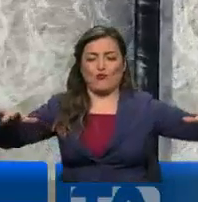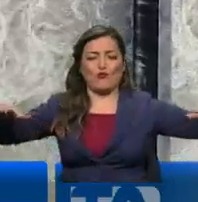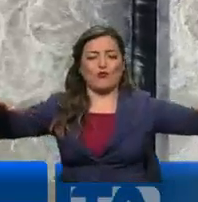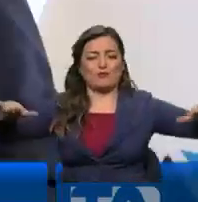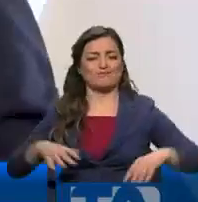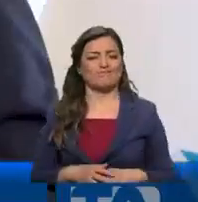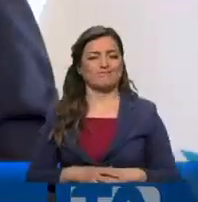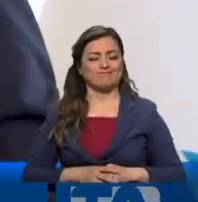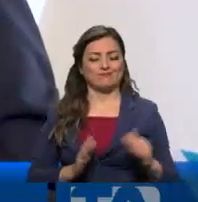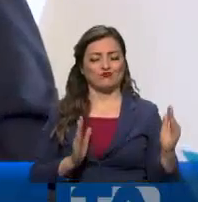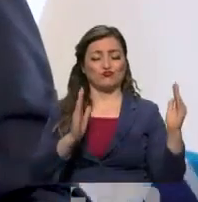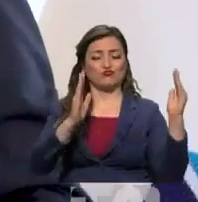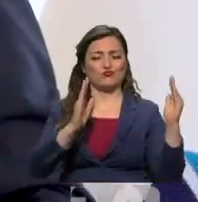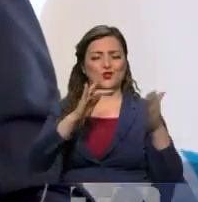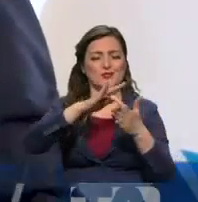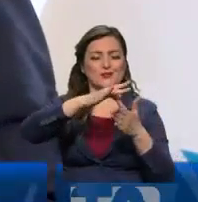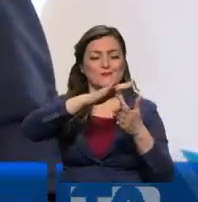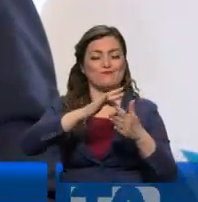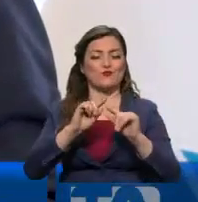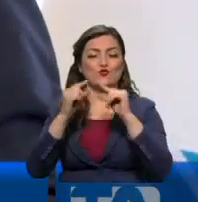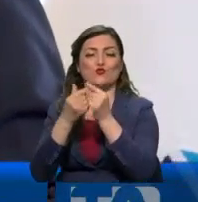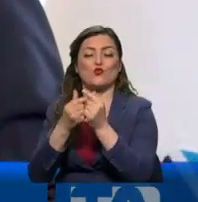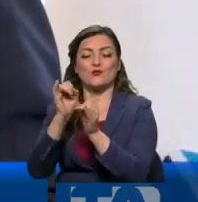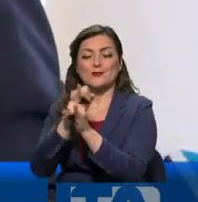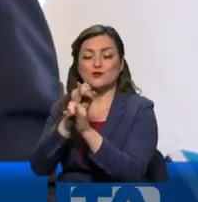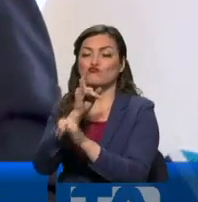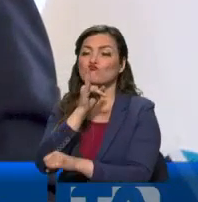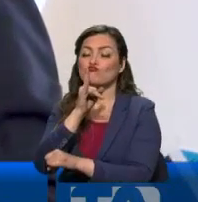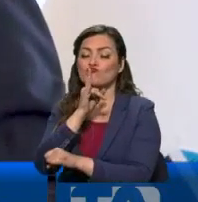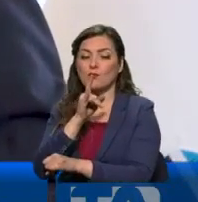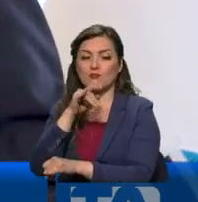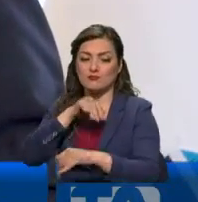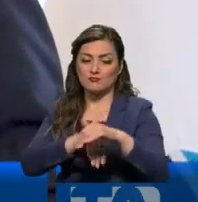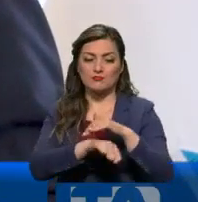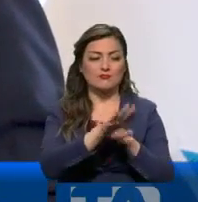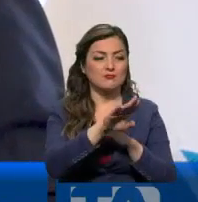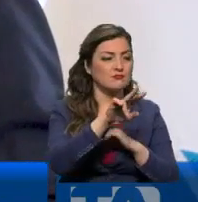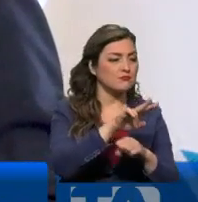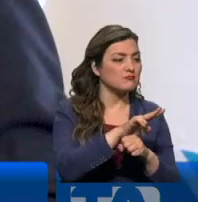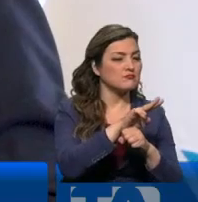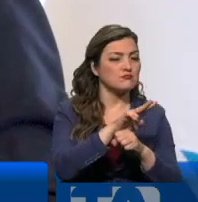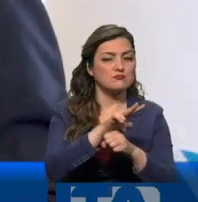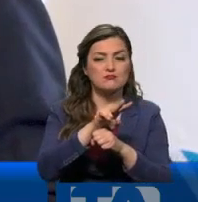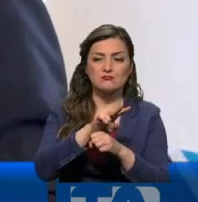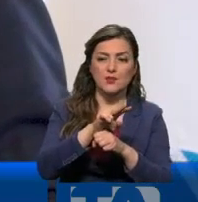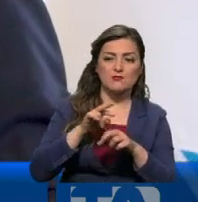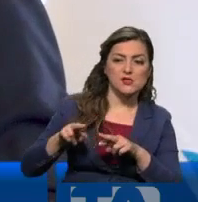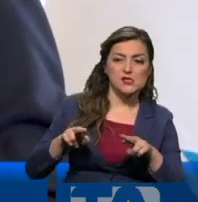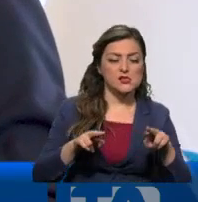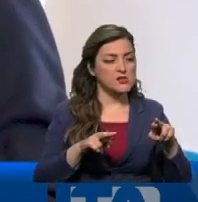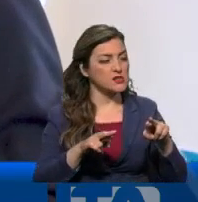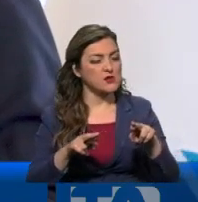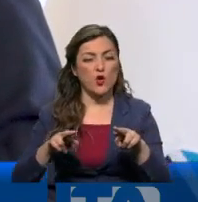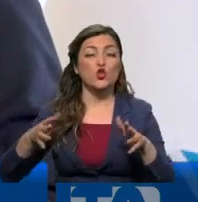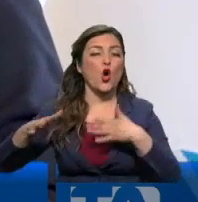del país. El Grupo de Ingenieros estadounidenses recorrerán el frente de erosión regresiva en el río Coca, en el sector que